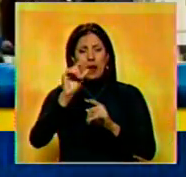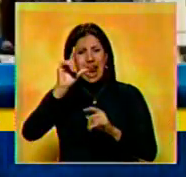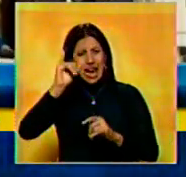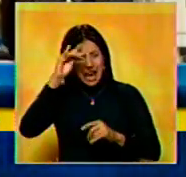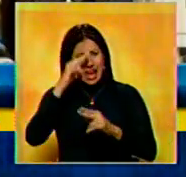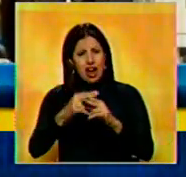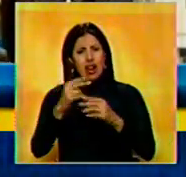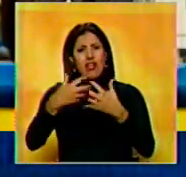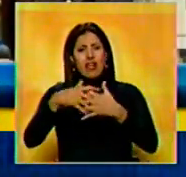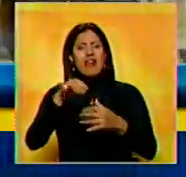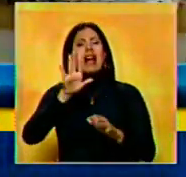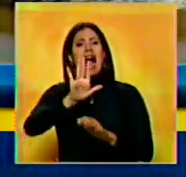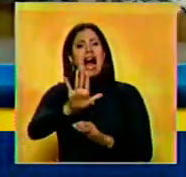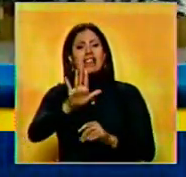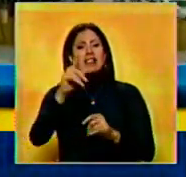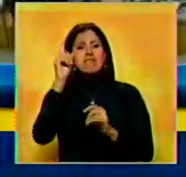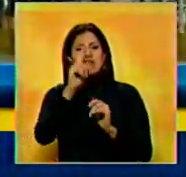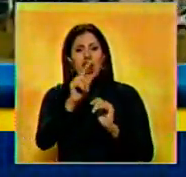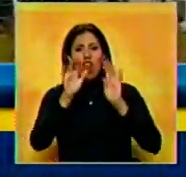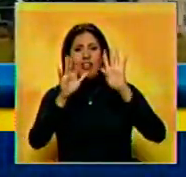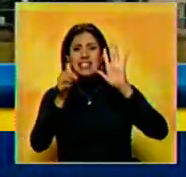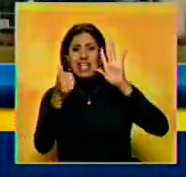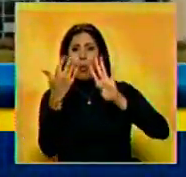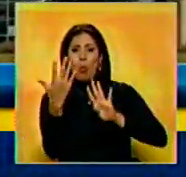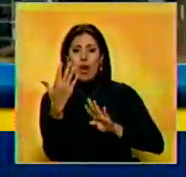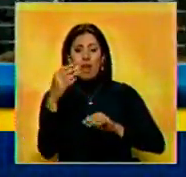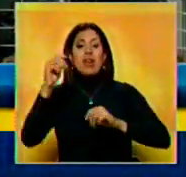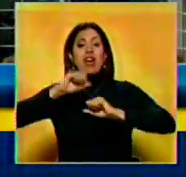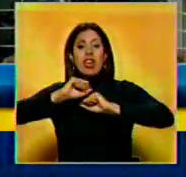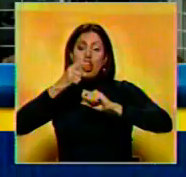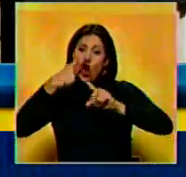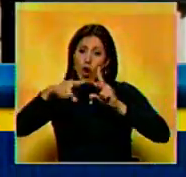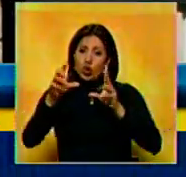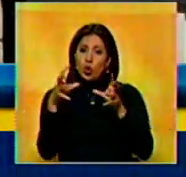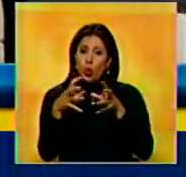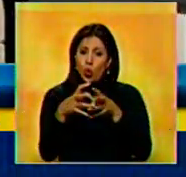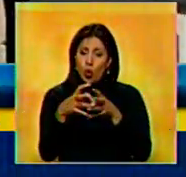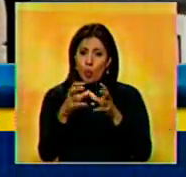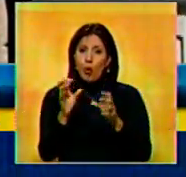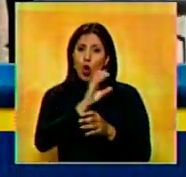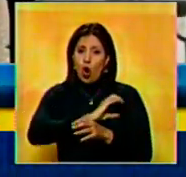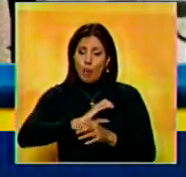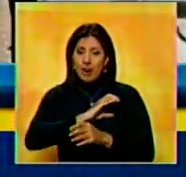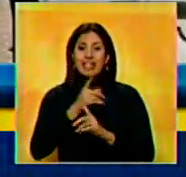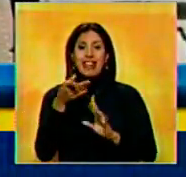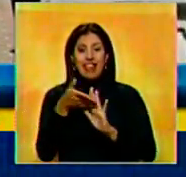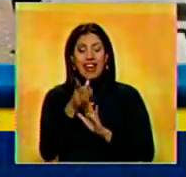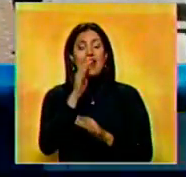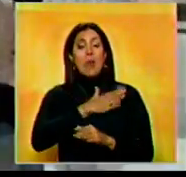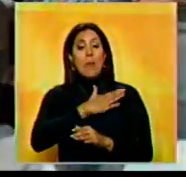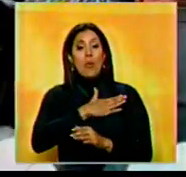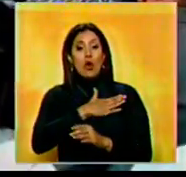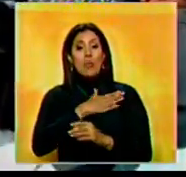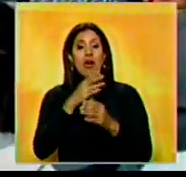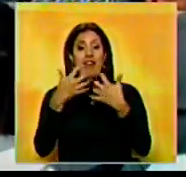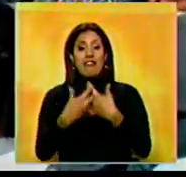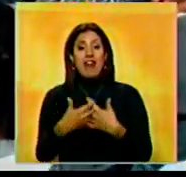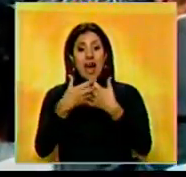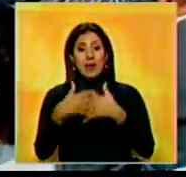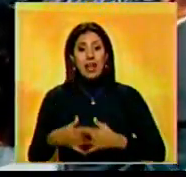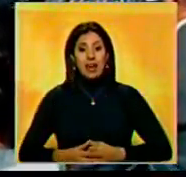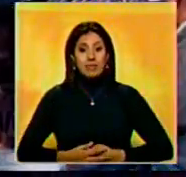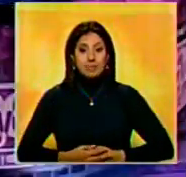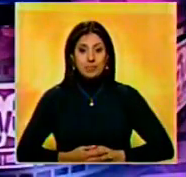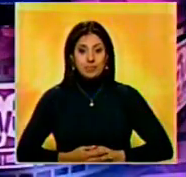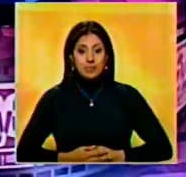Corporation, que diseñó y fabricó el avión en 1969, y Bombardier Aerospace Corporation, que es la actual propietaria de la empresa